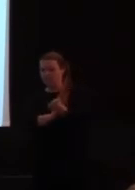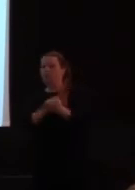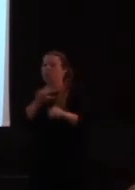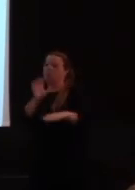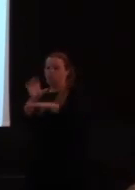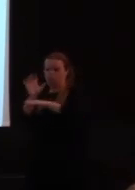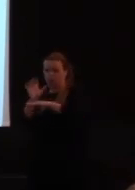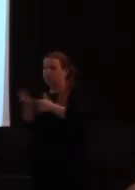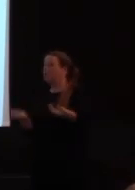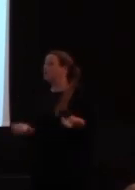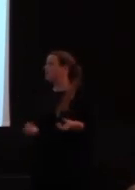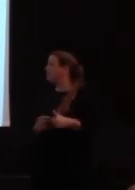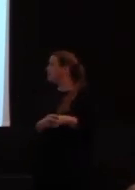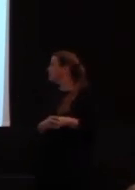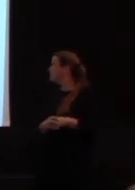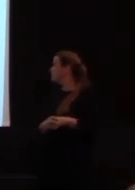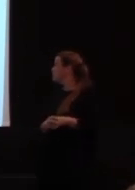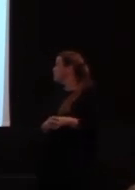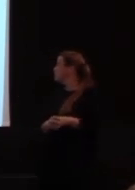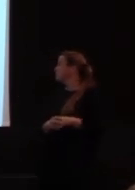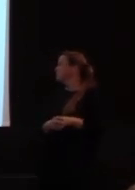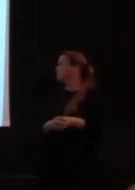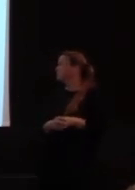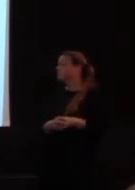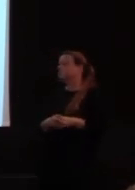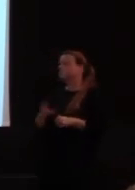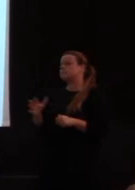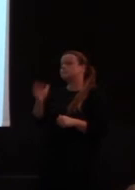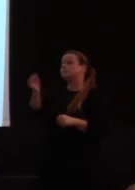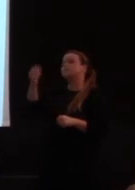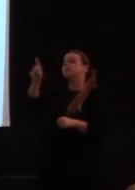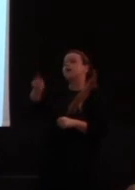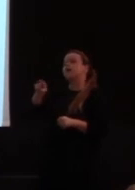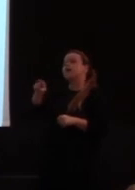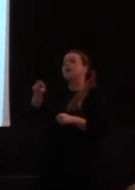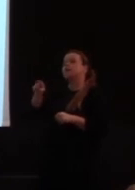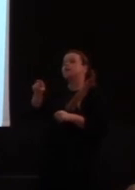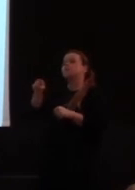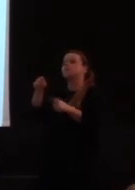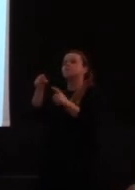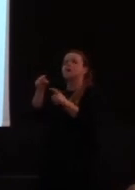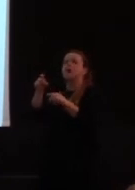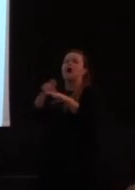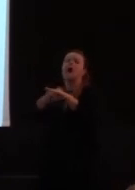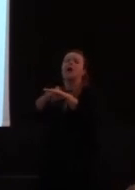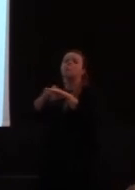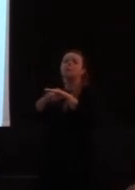Los aspectos, digamos, negativos de la...